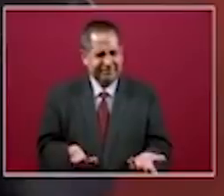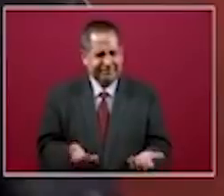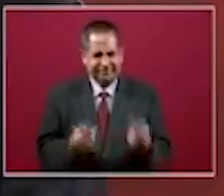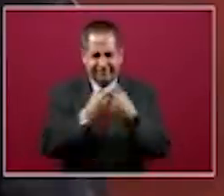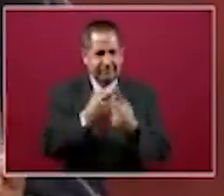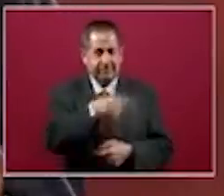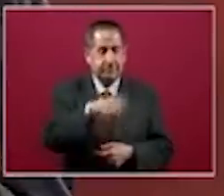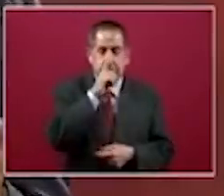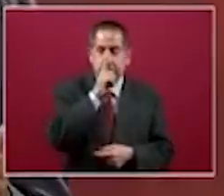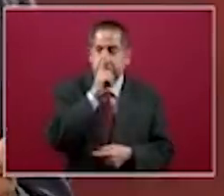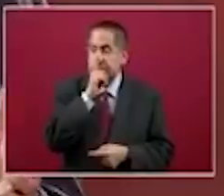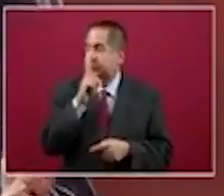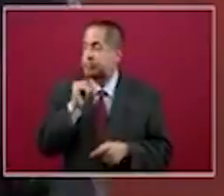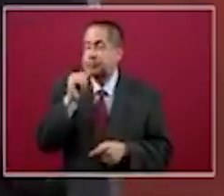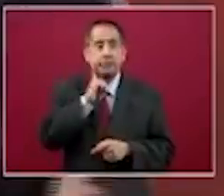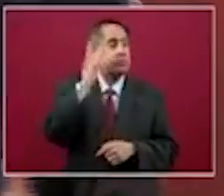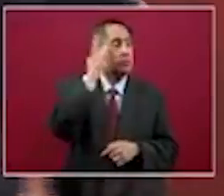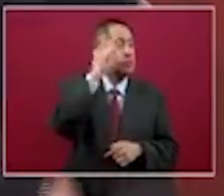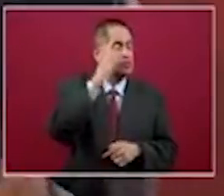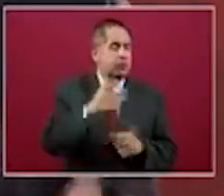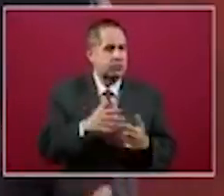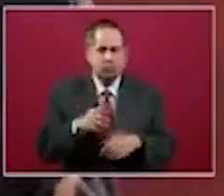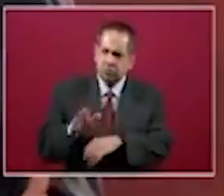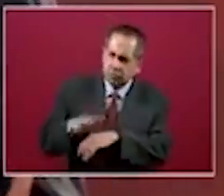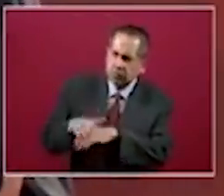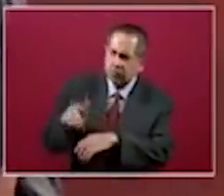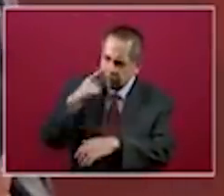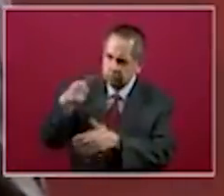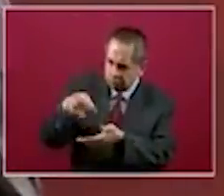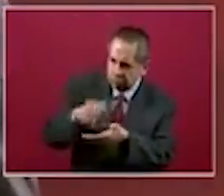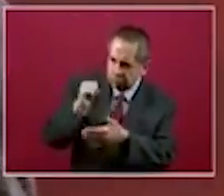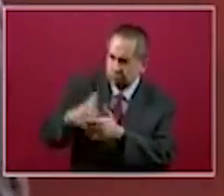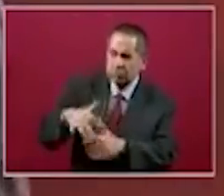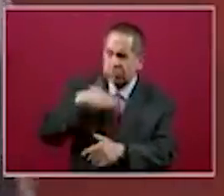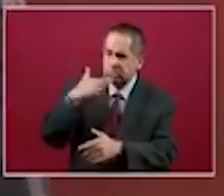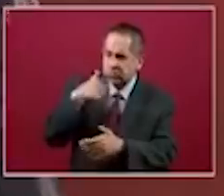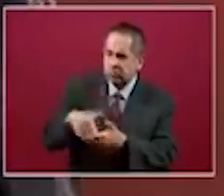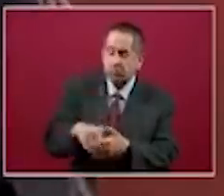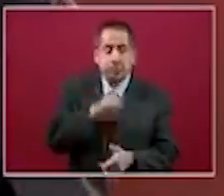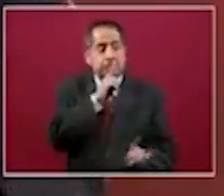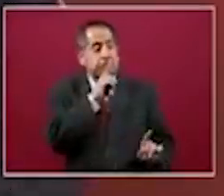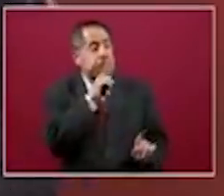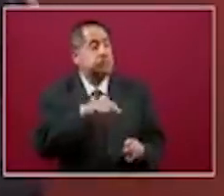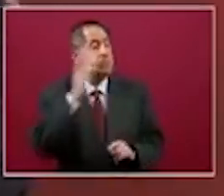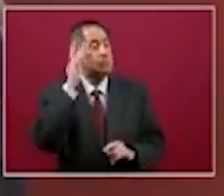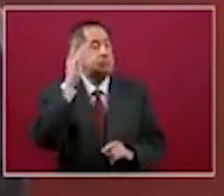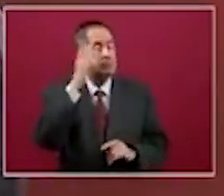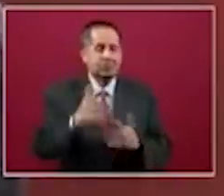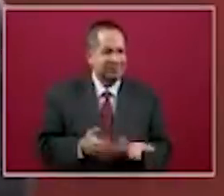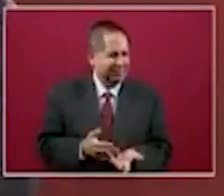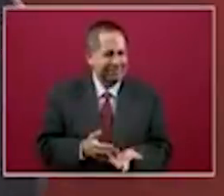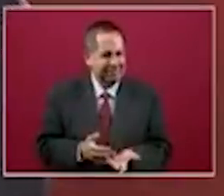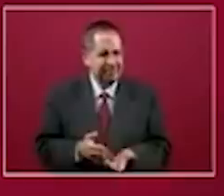y nadie dijo nada de que no se podía crear un Consejo